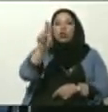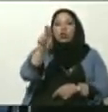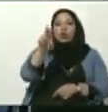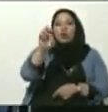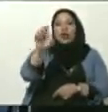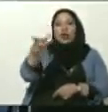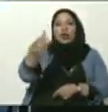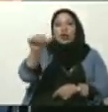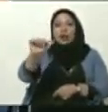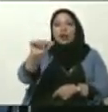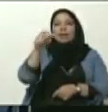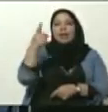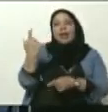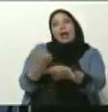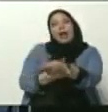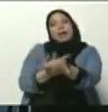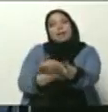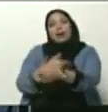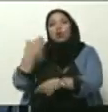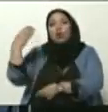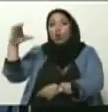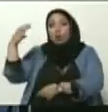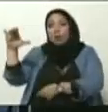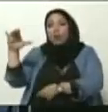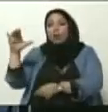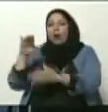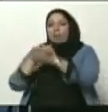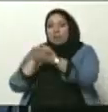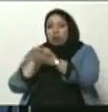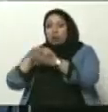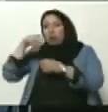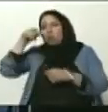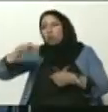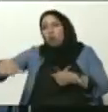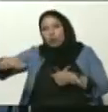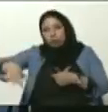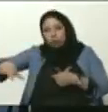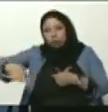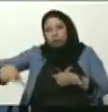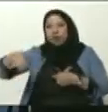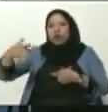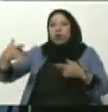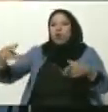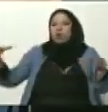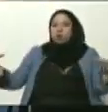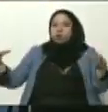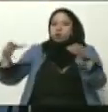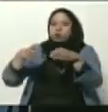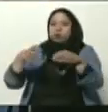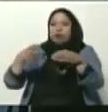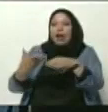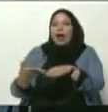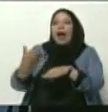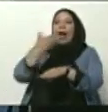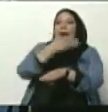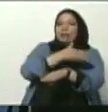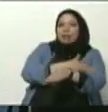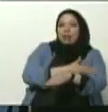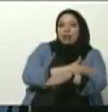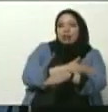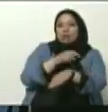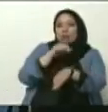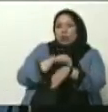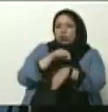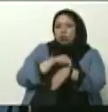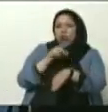país. Van a estar ofreciendo también una rueda de prensa para dar detalles de una reunión exploratoria, una reunión previa que se realizó hace minutos